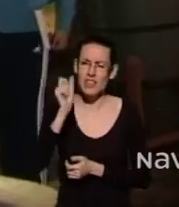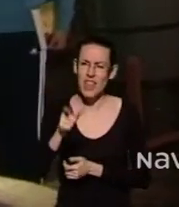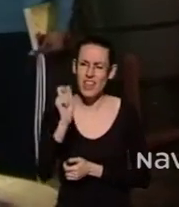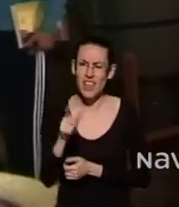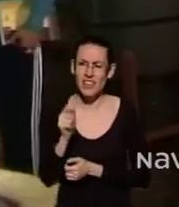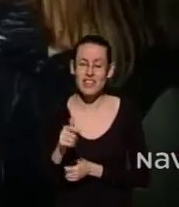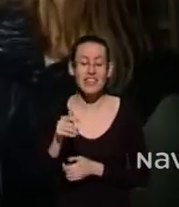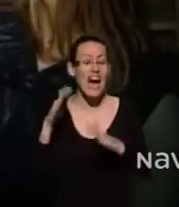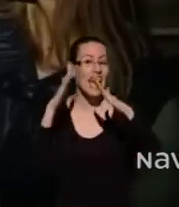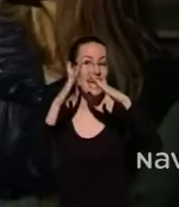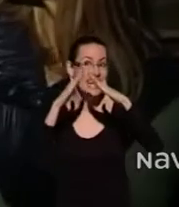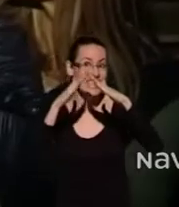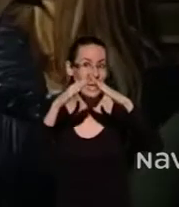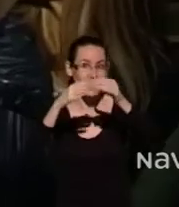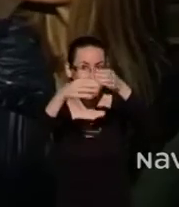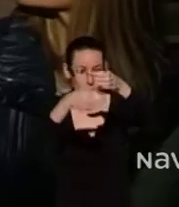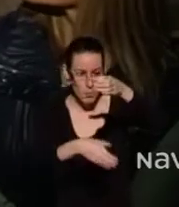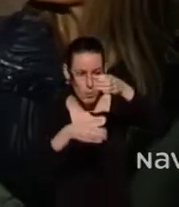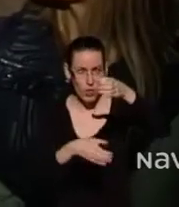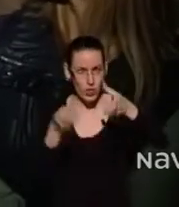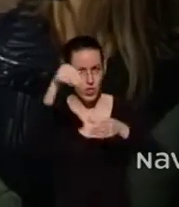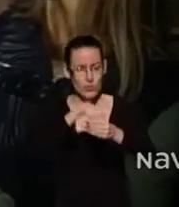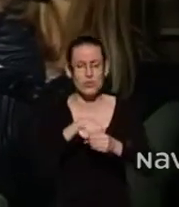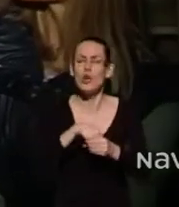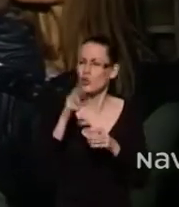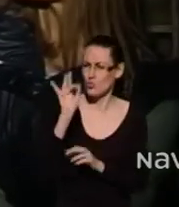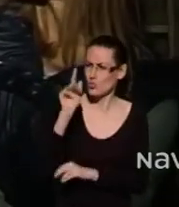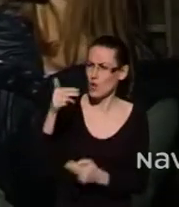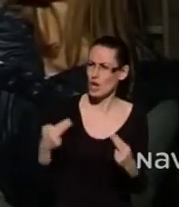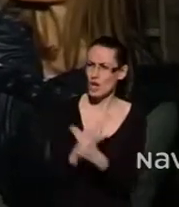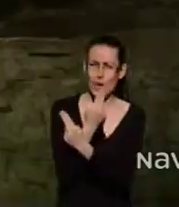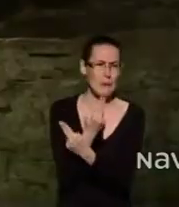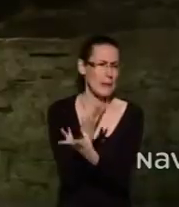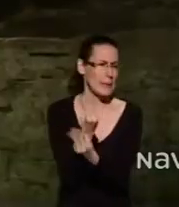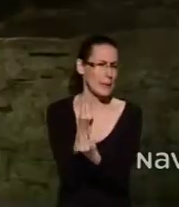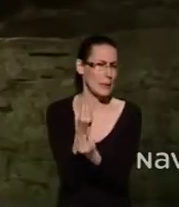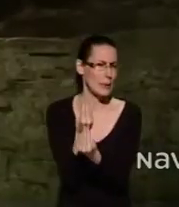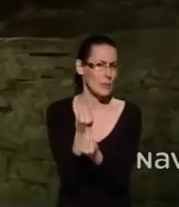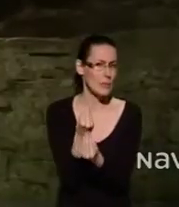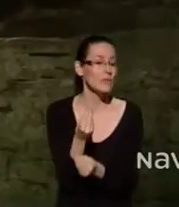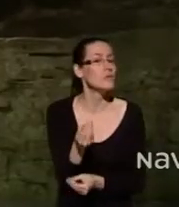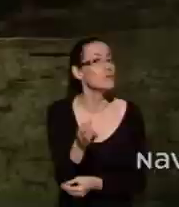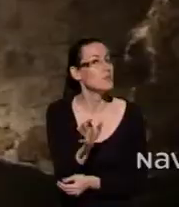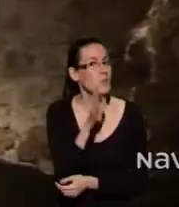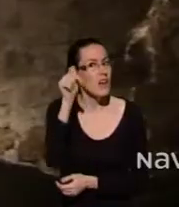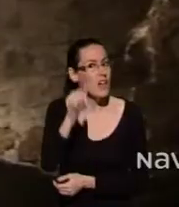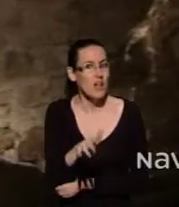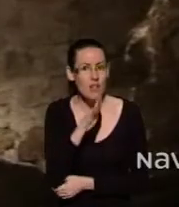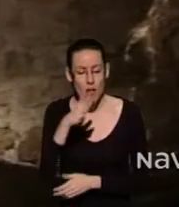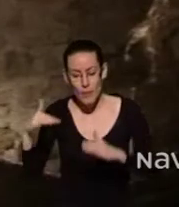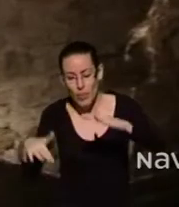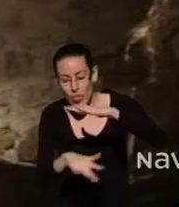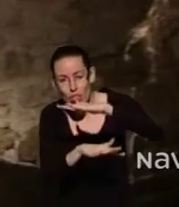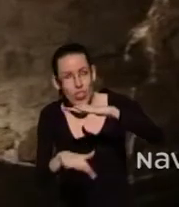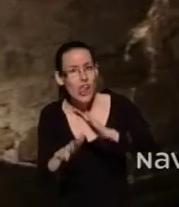las casas? En Aibar había, en muchas casas había pozos de agua. Agua, no había corriente, pues había agua, pero sobre todo en este lugar era imprescindible.